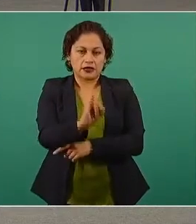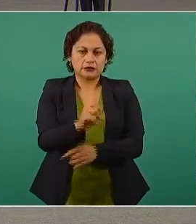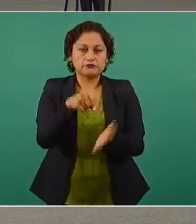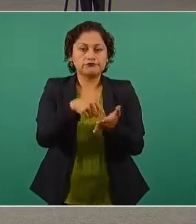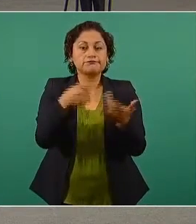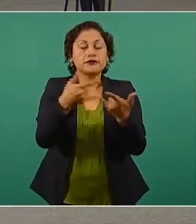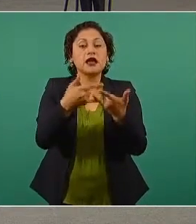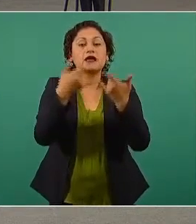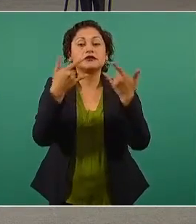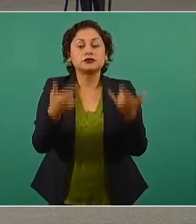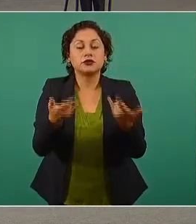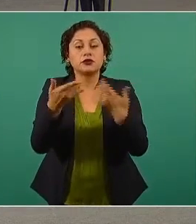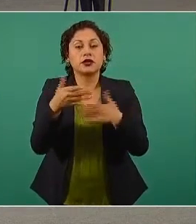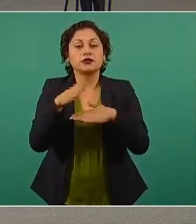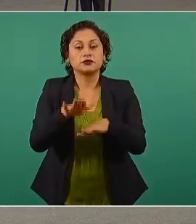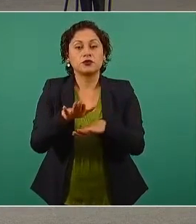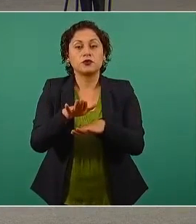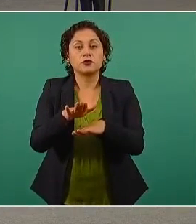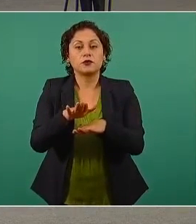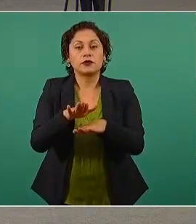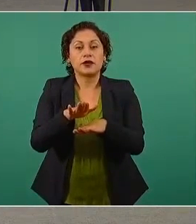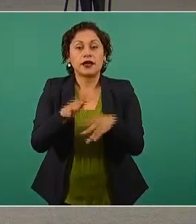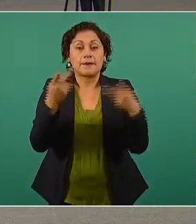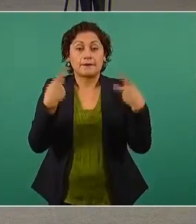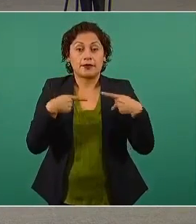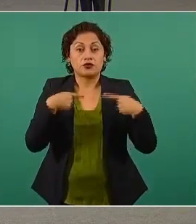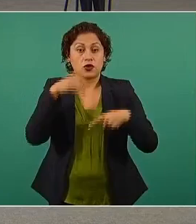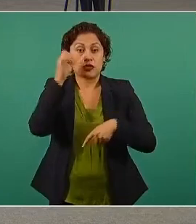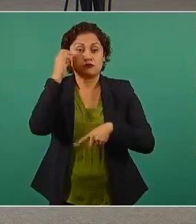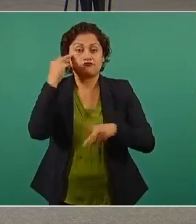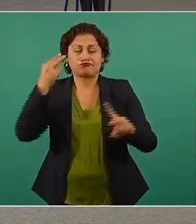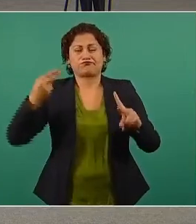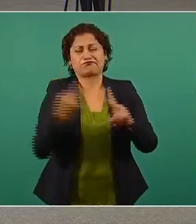sobre esta matanza